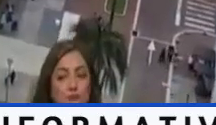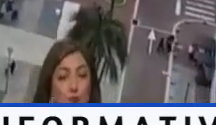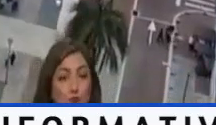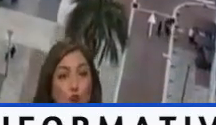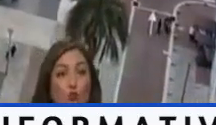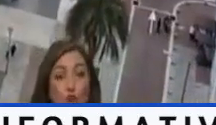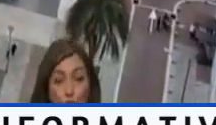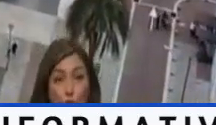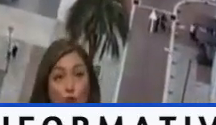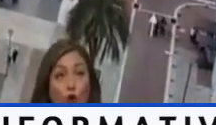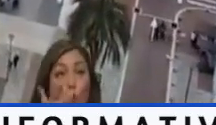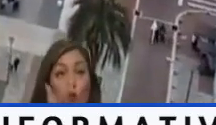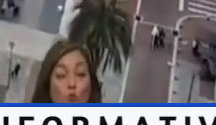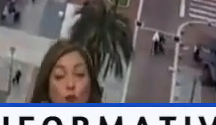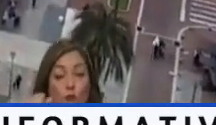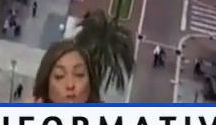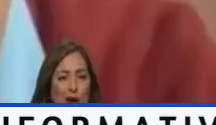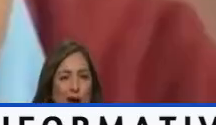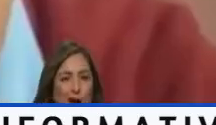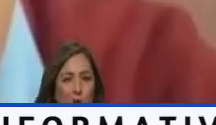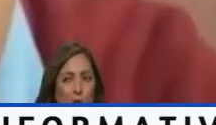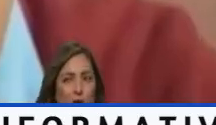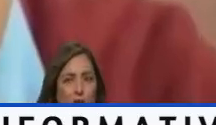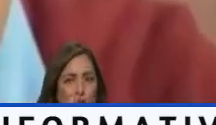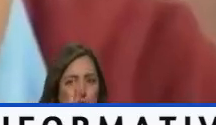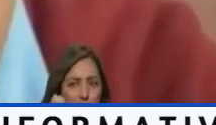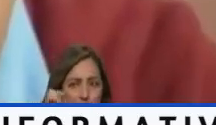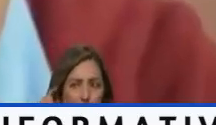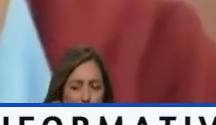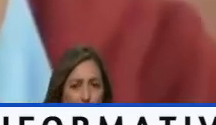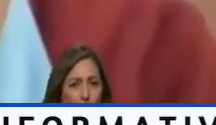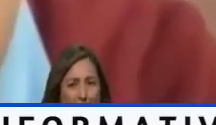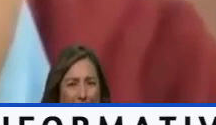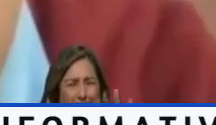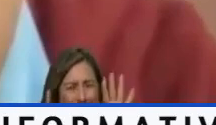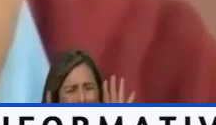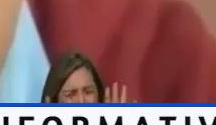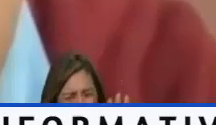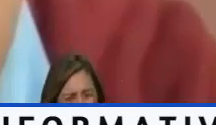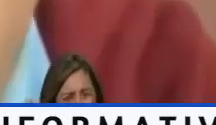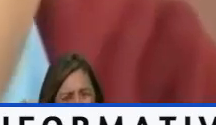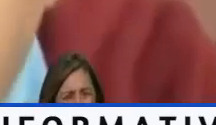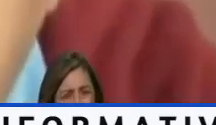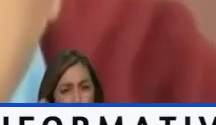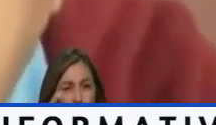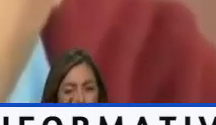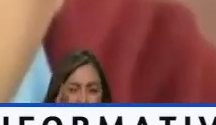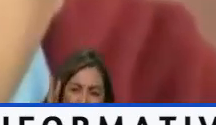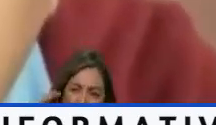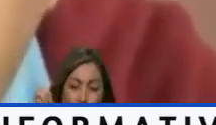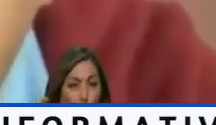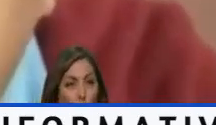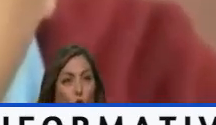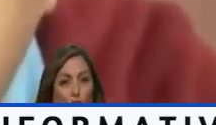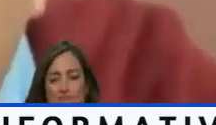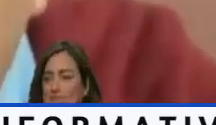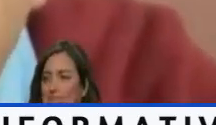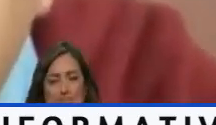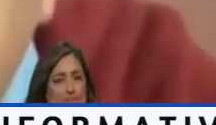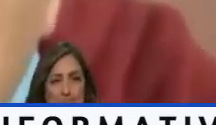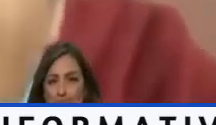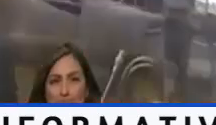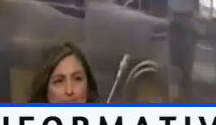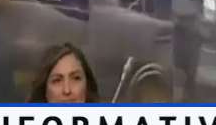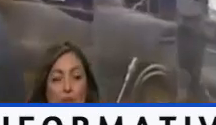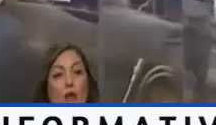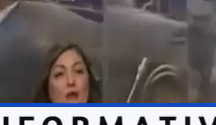un proceso de compra de vehículos de alta gama. Esto según Bruno Segovia, legislador que antes era de Pachacuti. Segovia señaló que